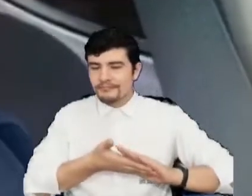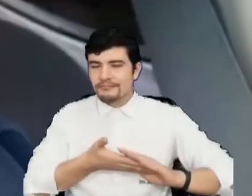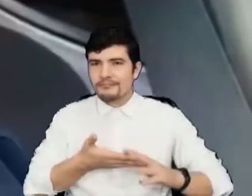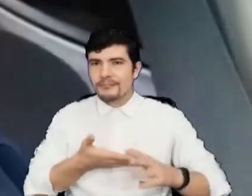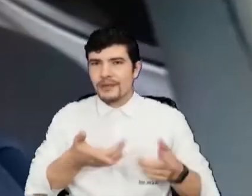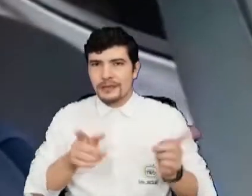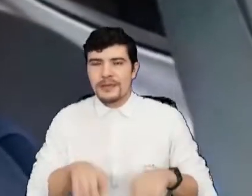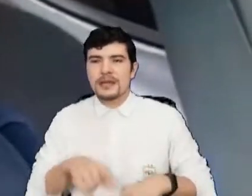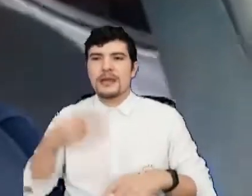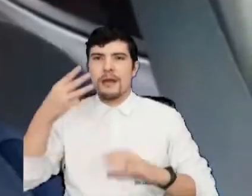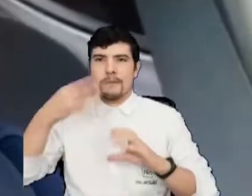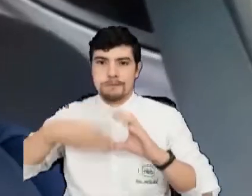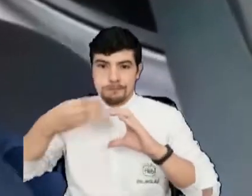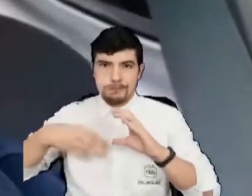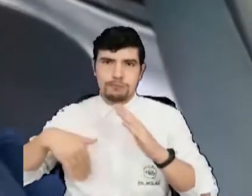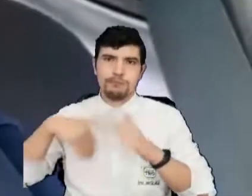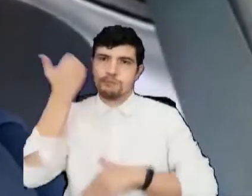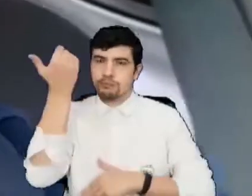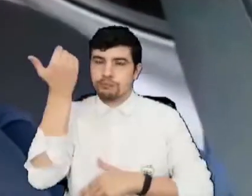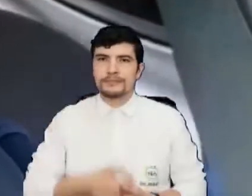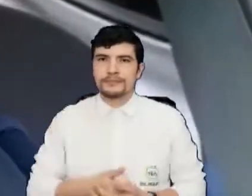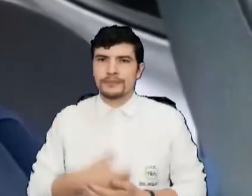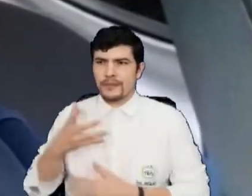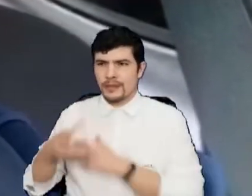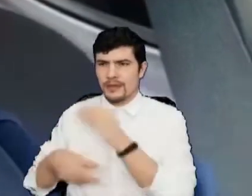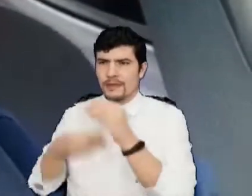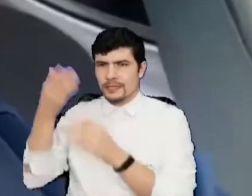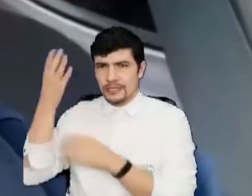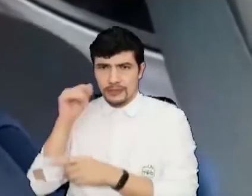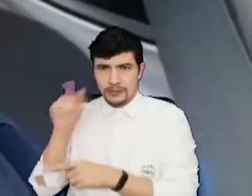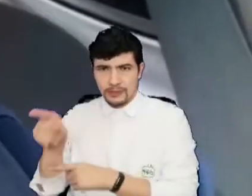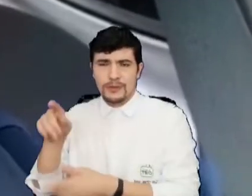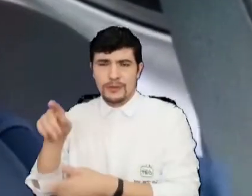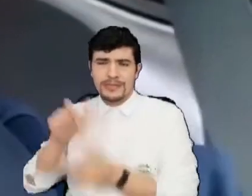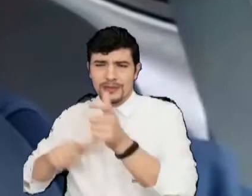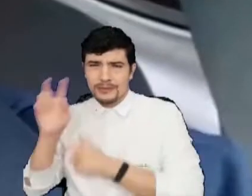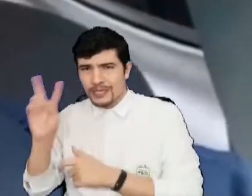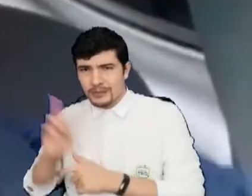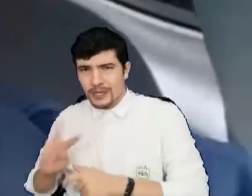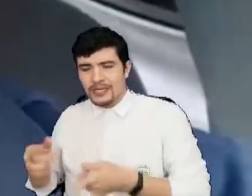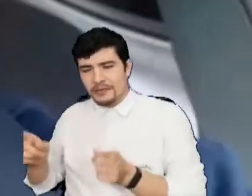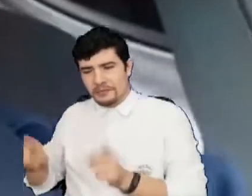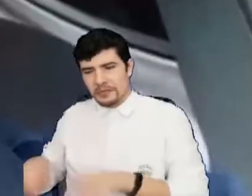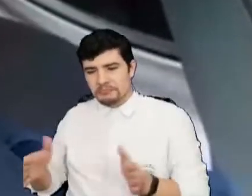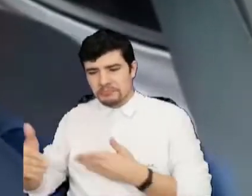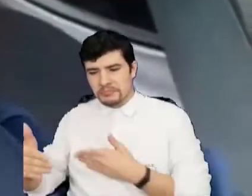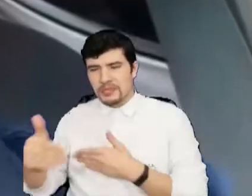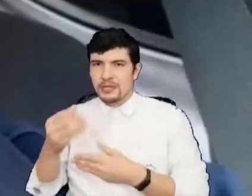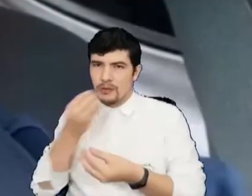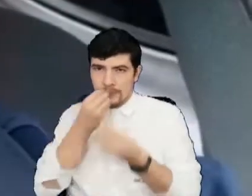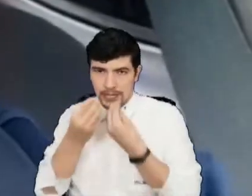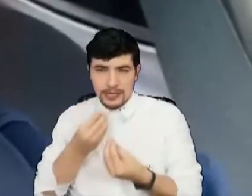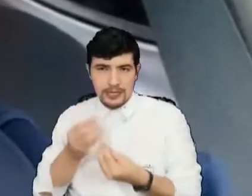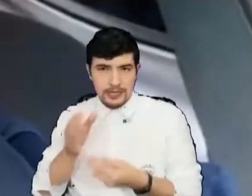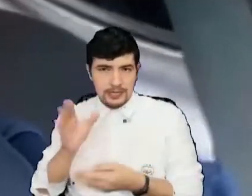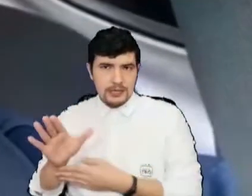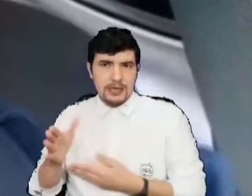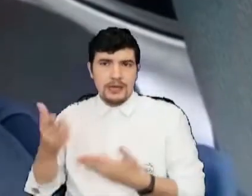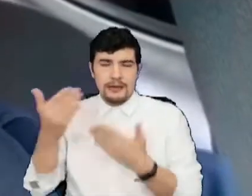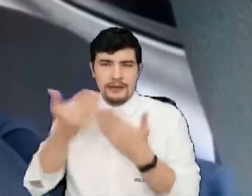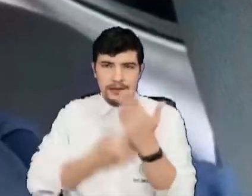Fronteras, aproximadamente hace 10 días nos empezaron a llegar también un kit de alimento en base al manual